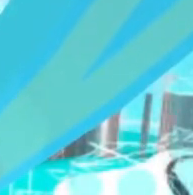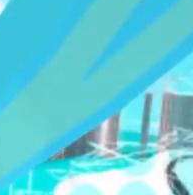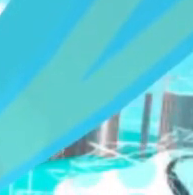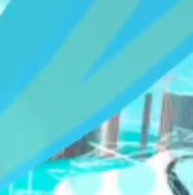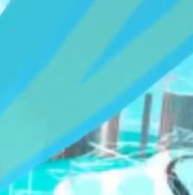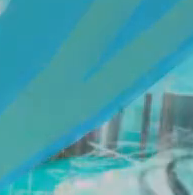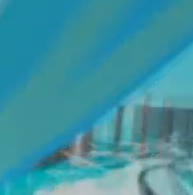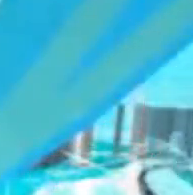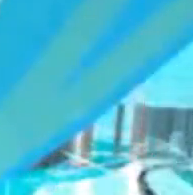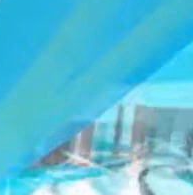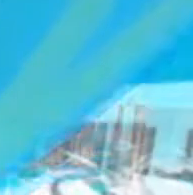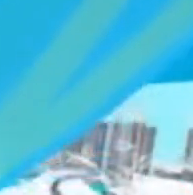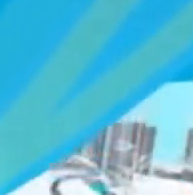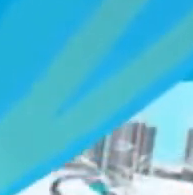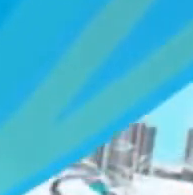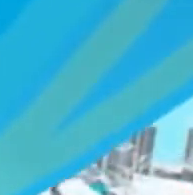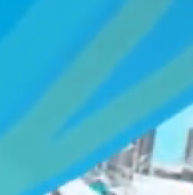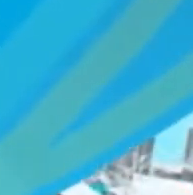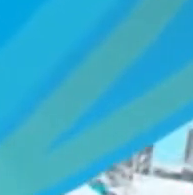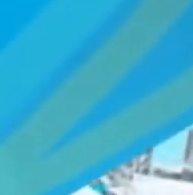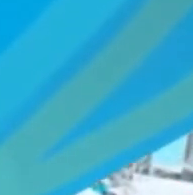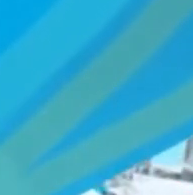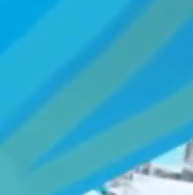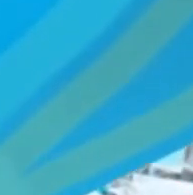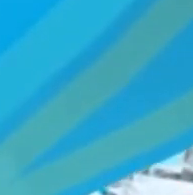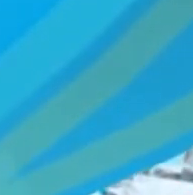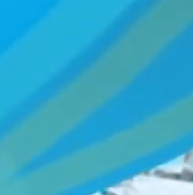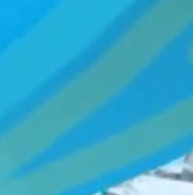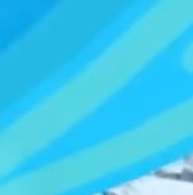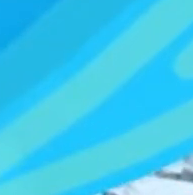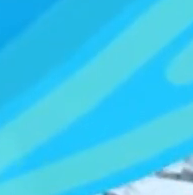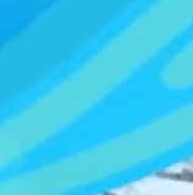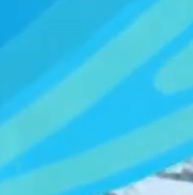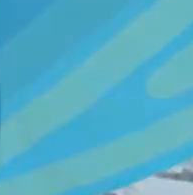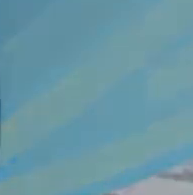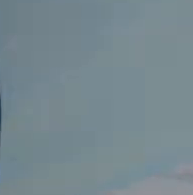Banco Popular presentó El Tipo de Cambio.